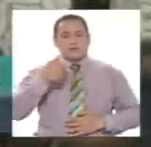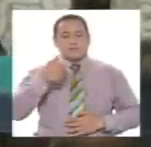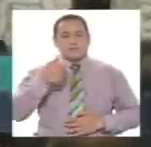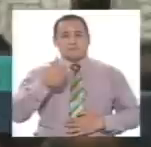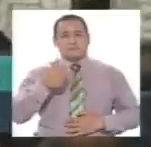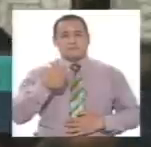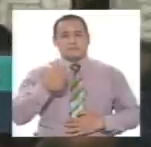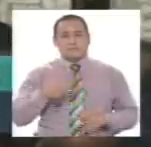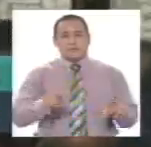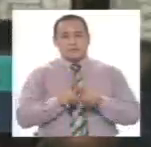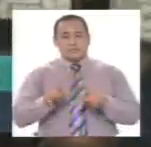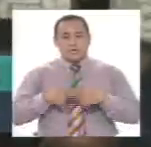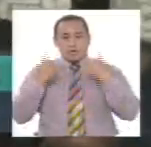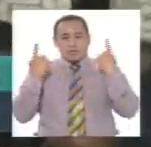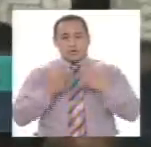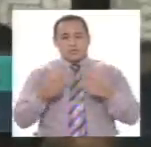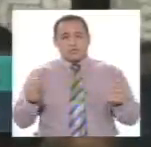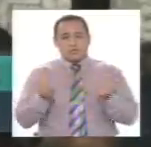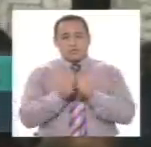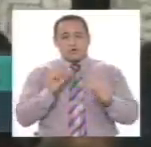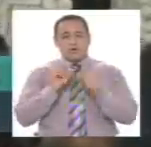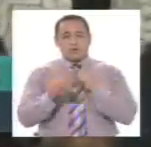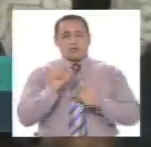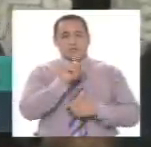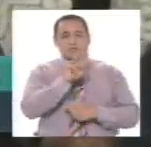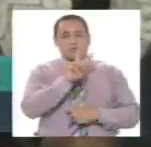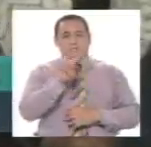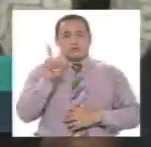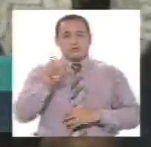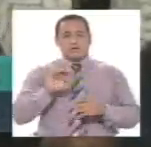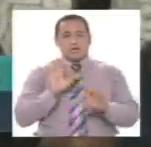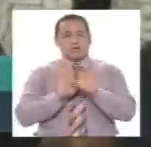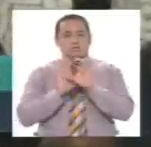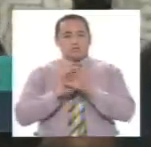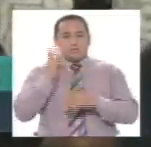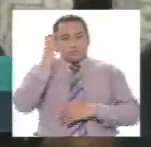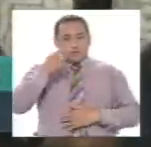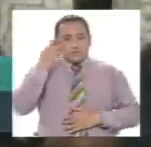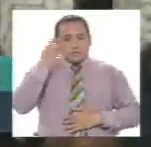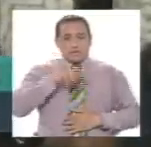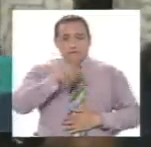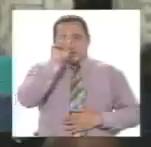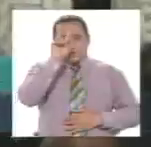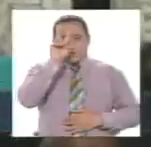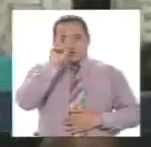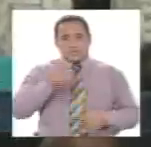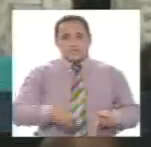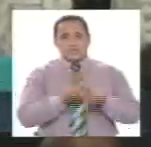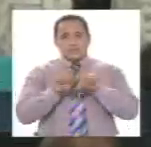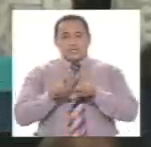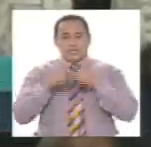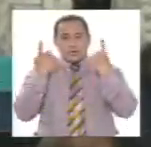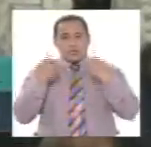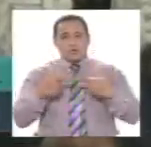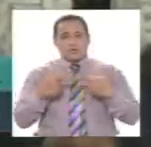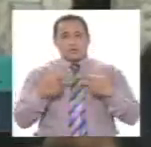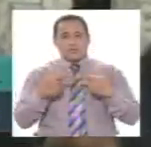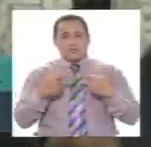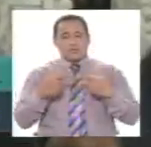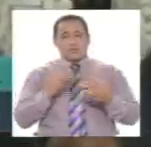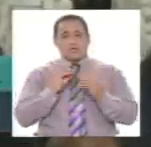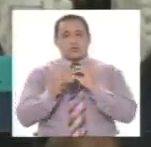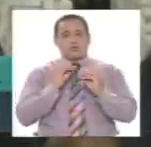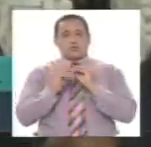Ministros, de conformidad con el artículo 122 de la Constitución Política del Perú, y estando al acordado,